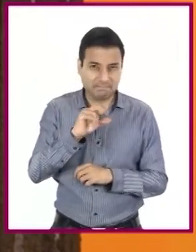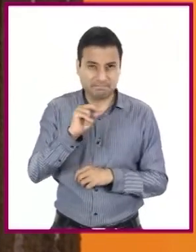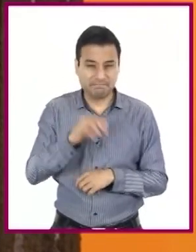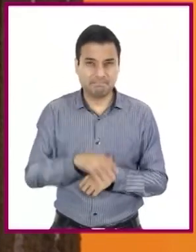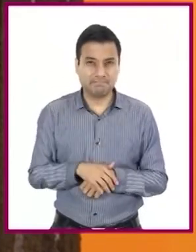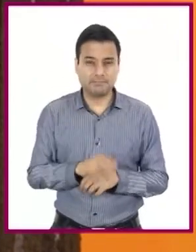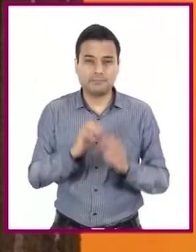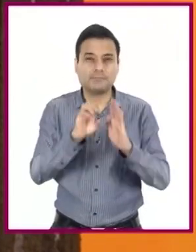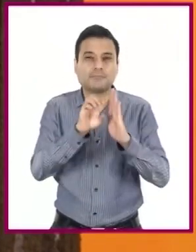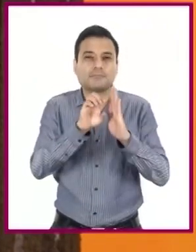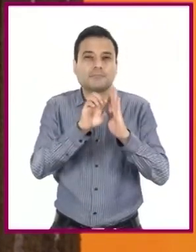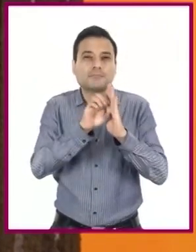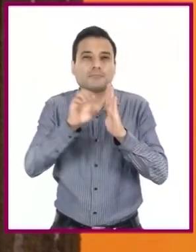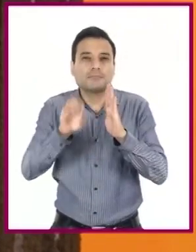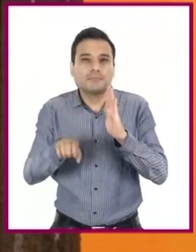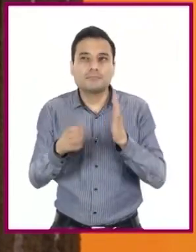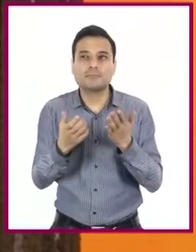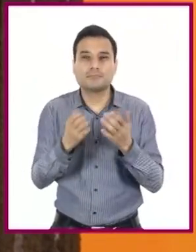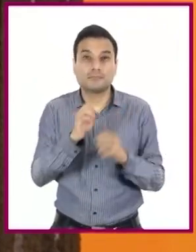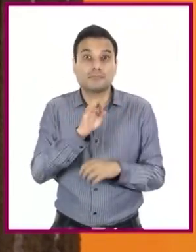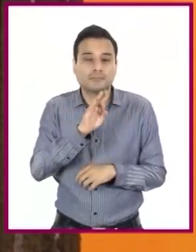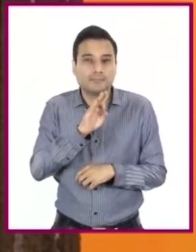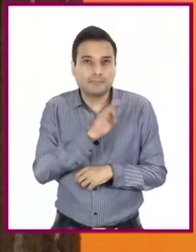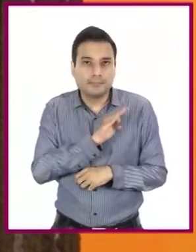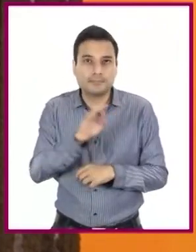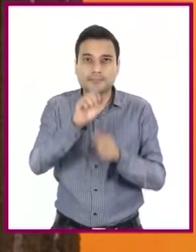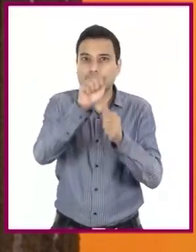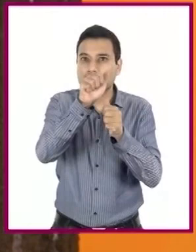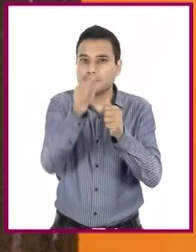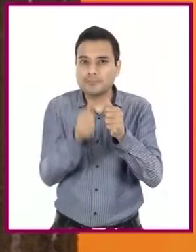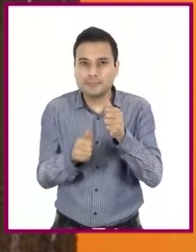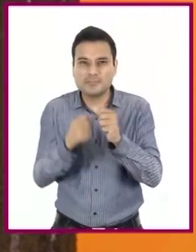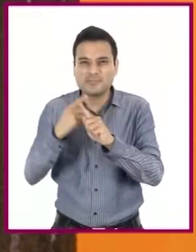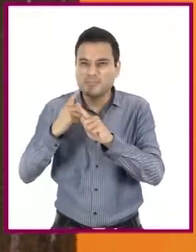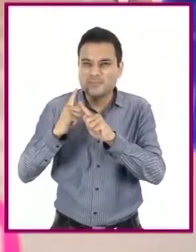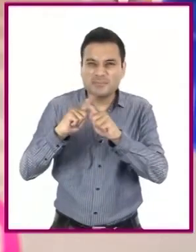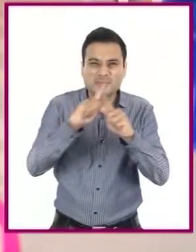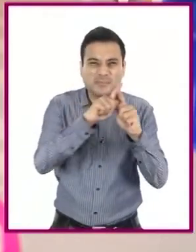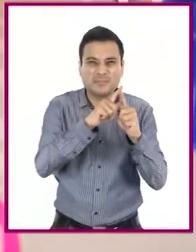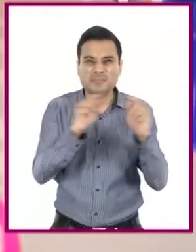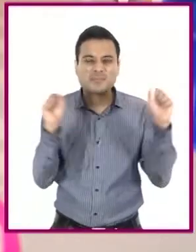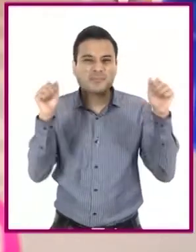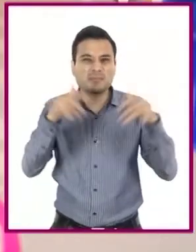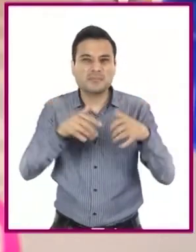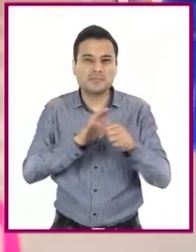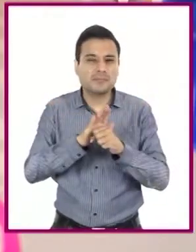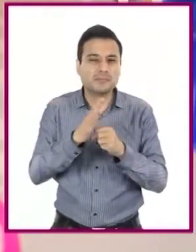¿qué actividades artísticas creen que podrían aprovechar este escenario?